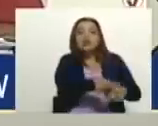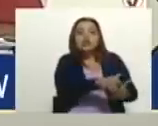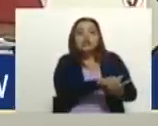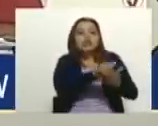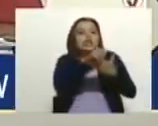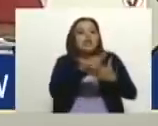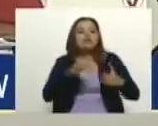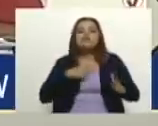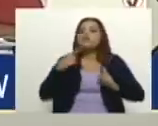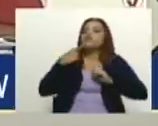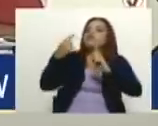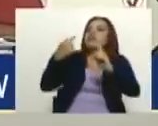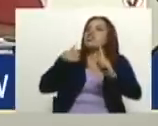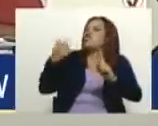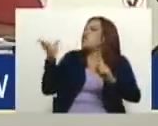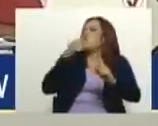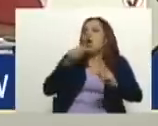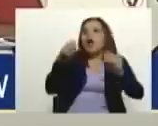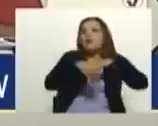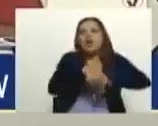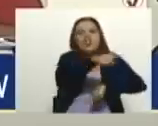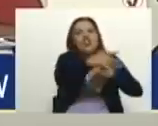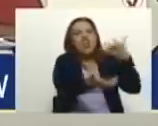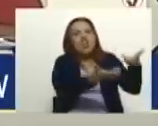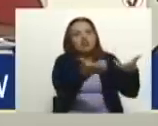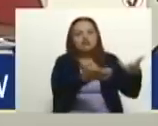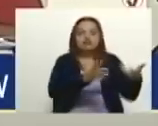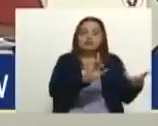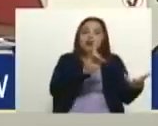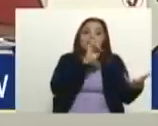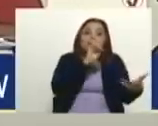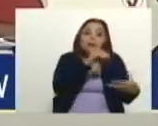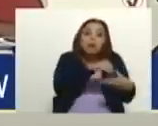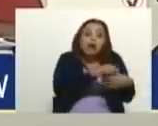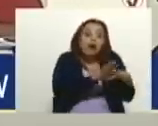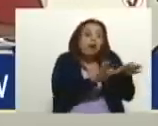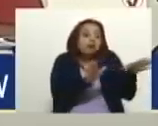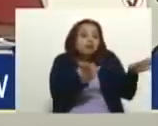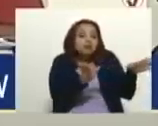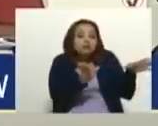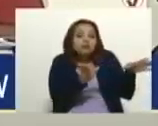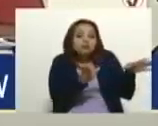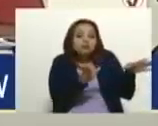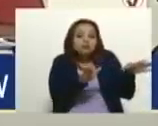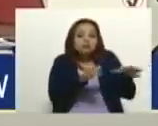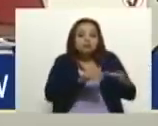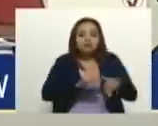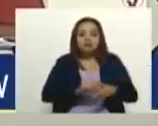de salir en contra de ese tipo de actos, que es la barbarie, como seres humanos, ¿no?